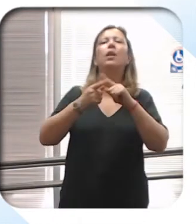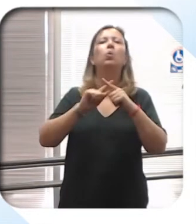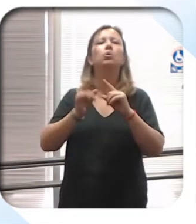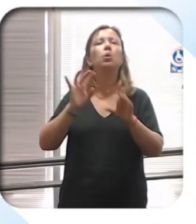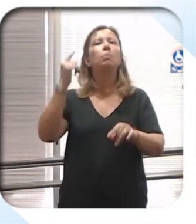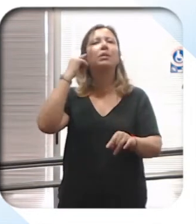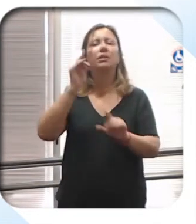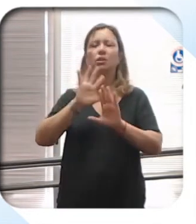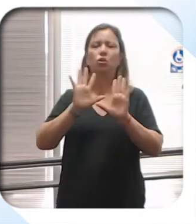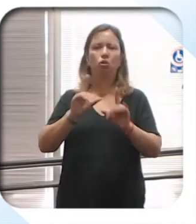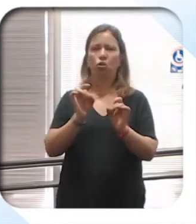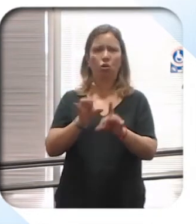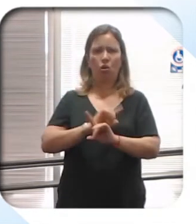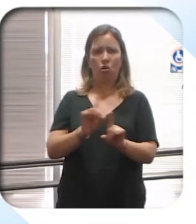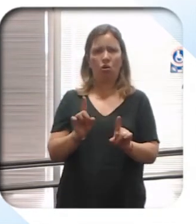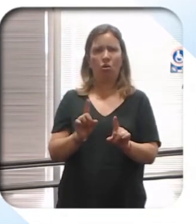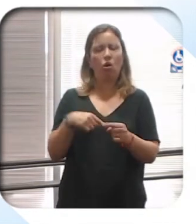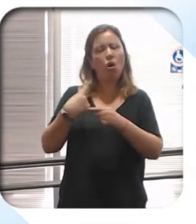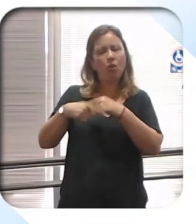pensamiento.